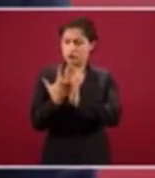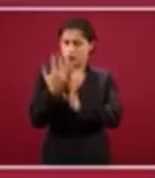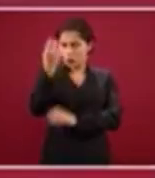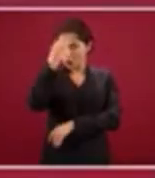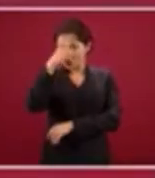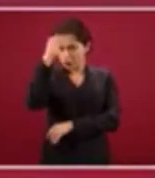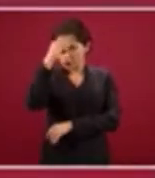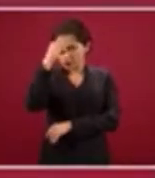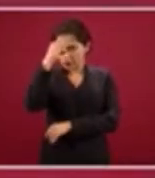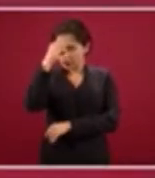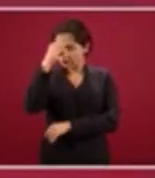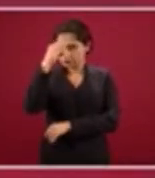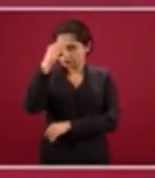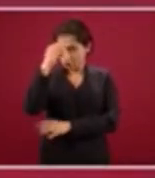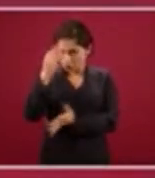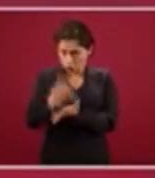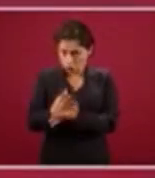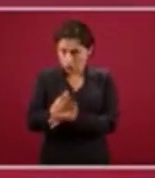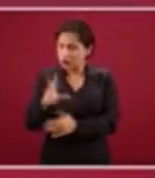se paró